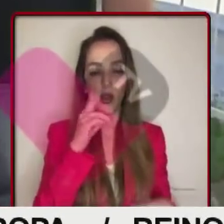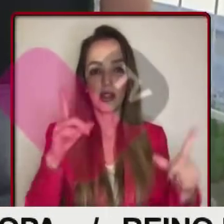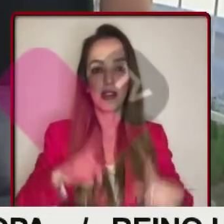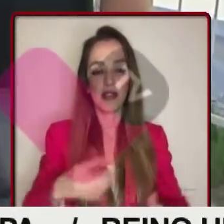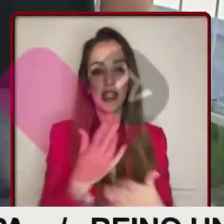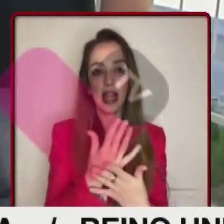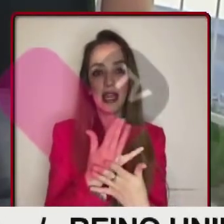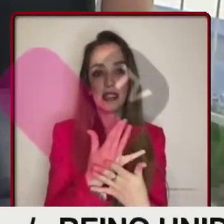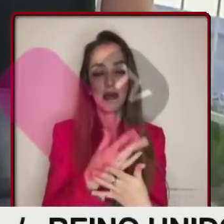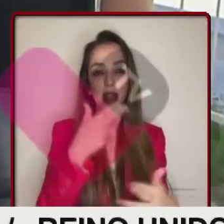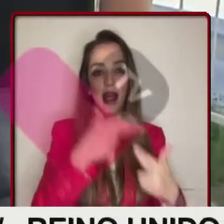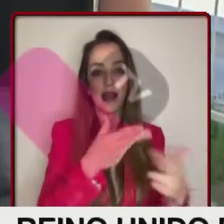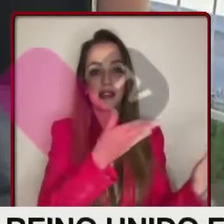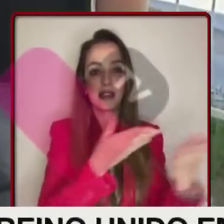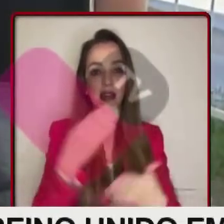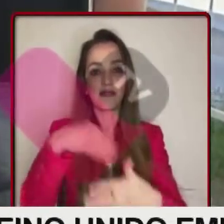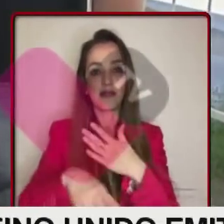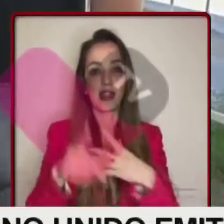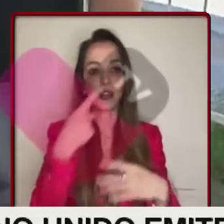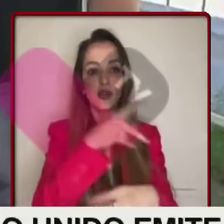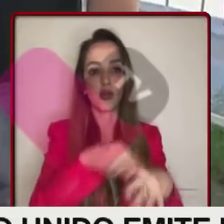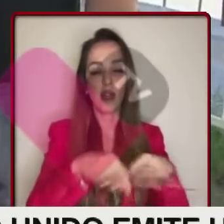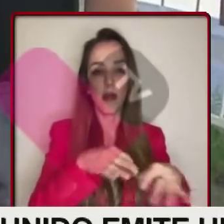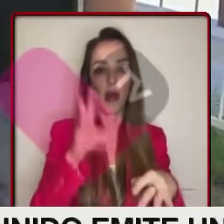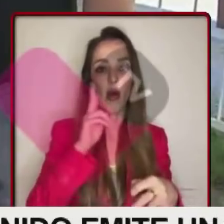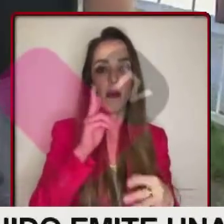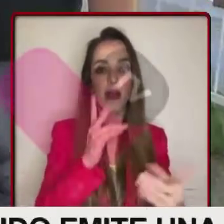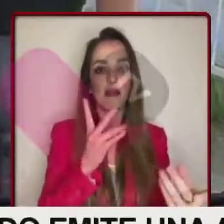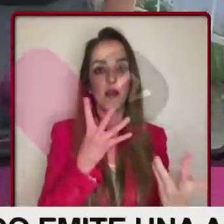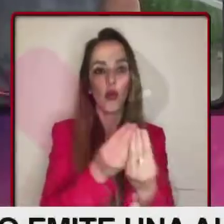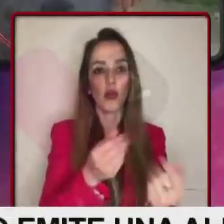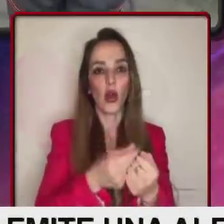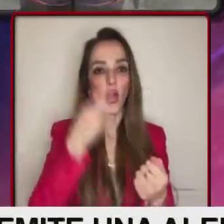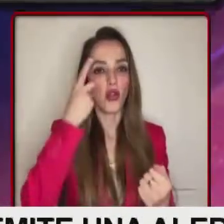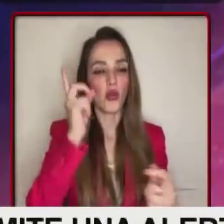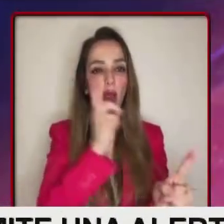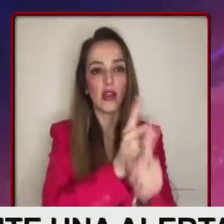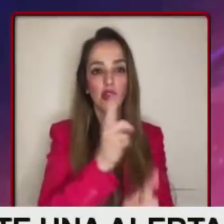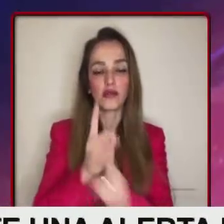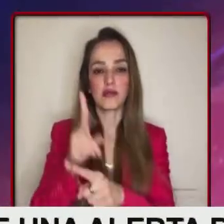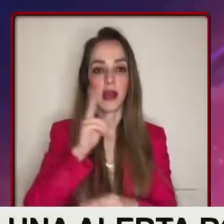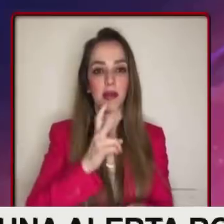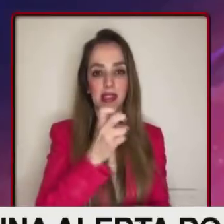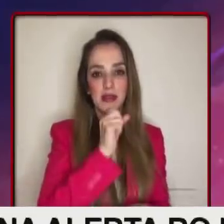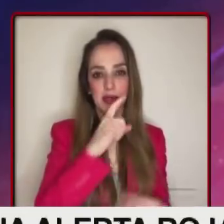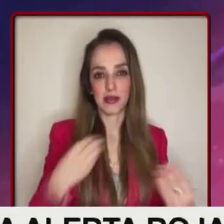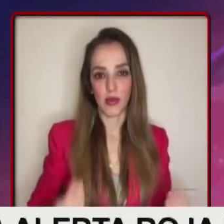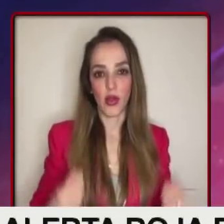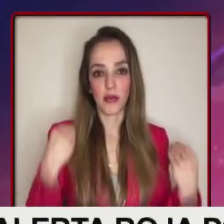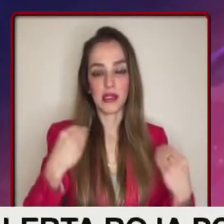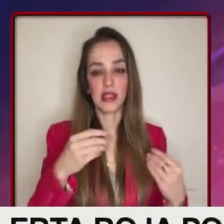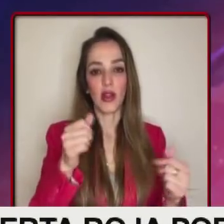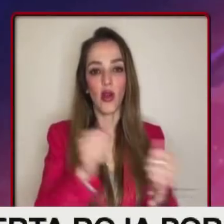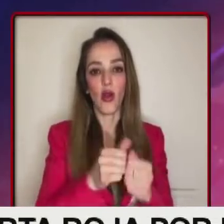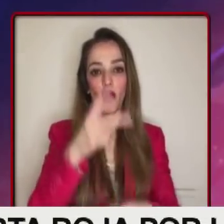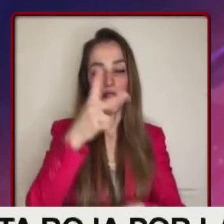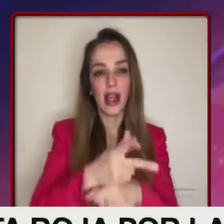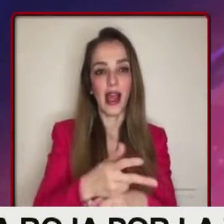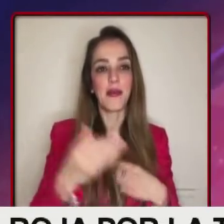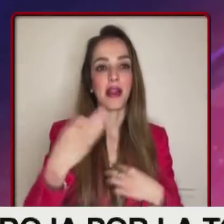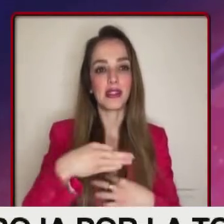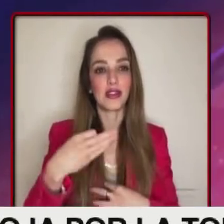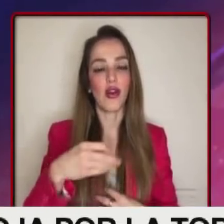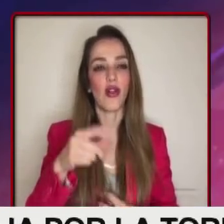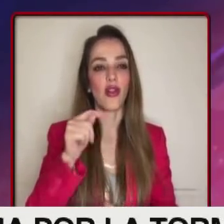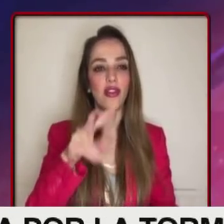haga su trabajo. Se acerque a los dueños de este domicilio, que ante cámaras y micrófonos de Quiero TV Canal